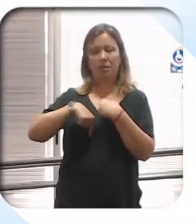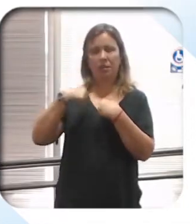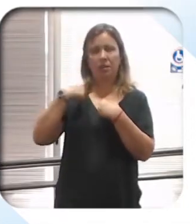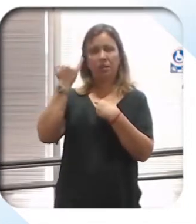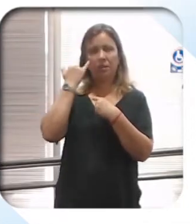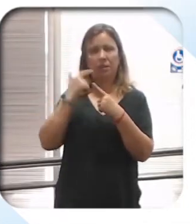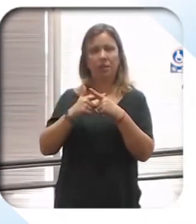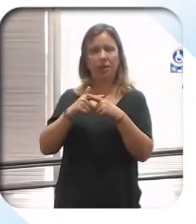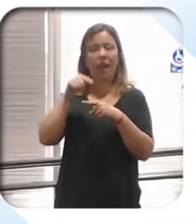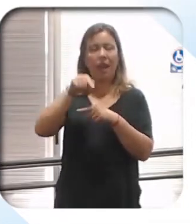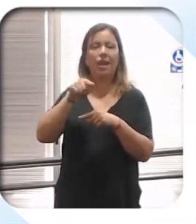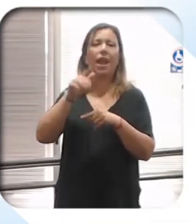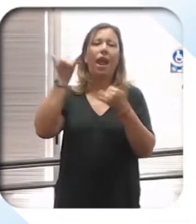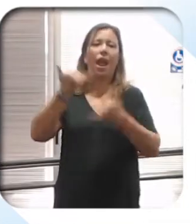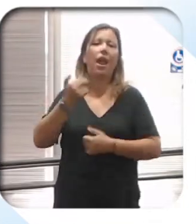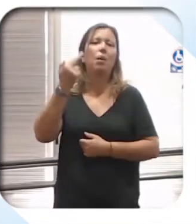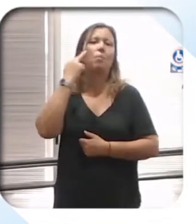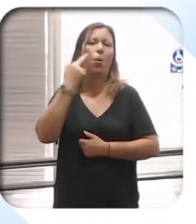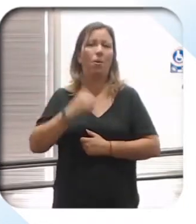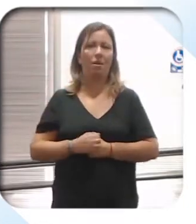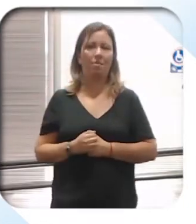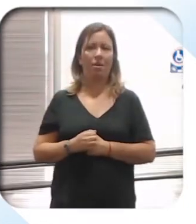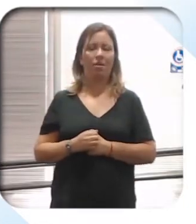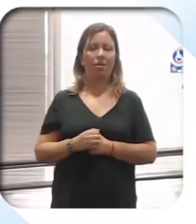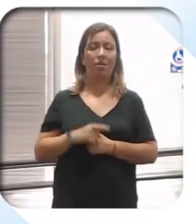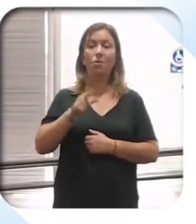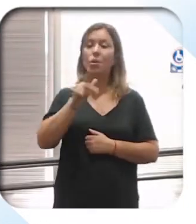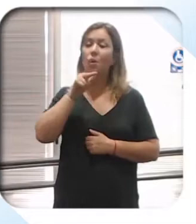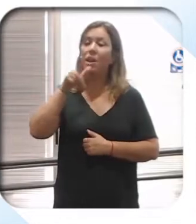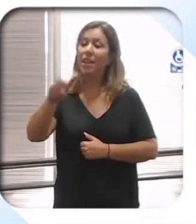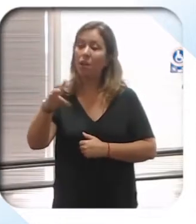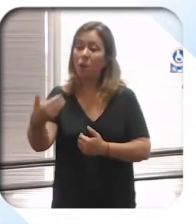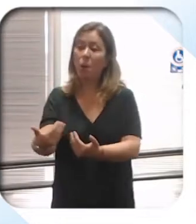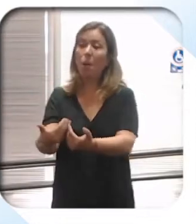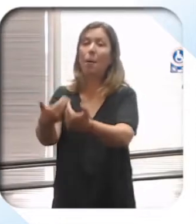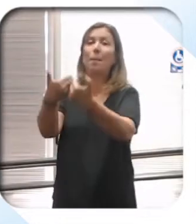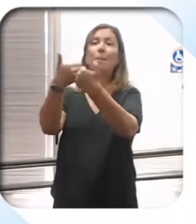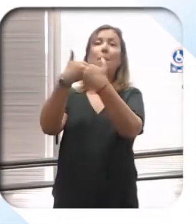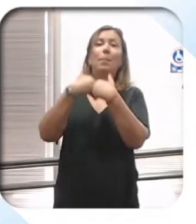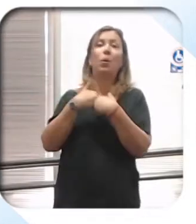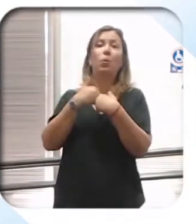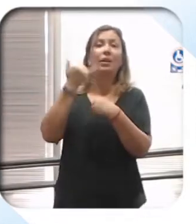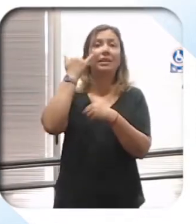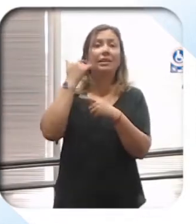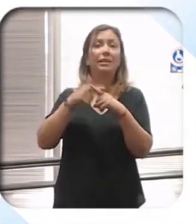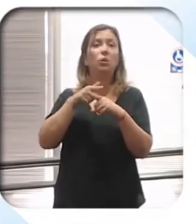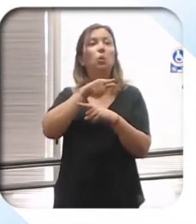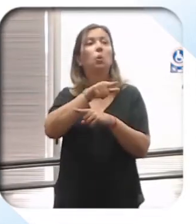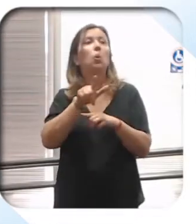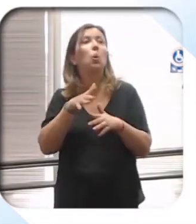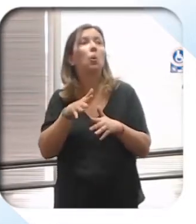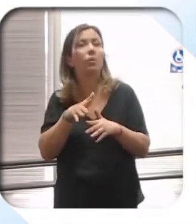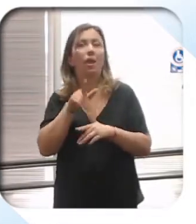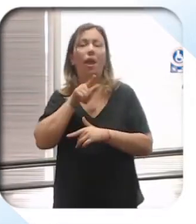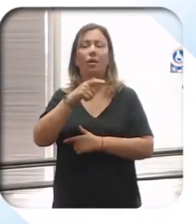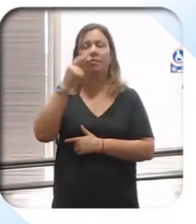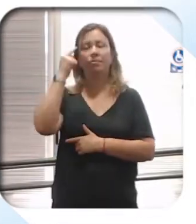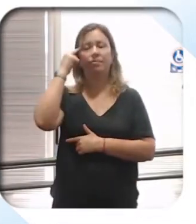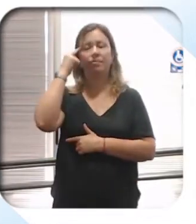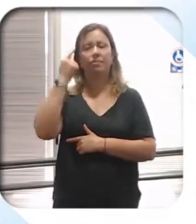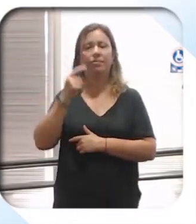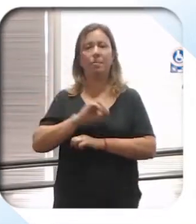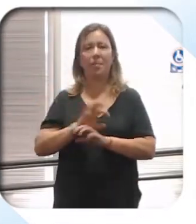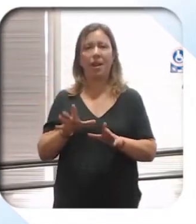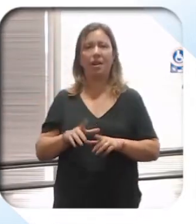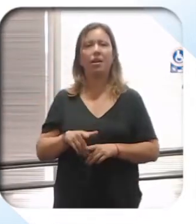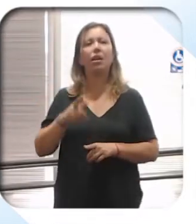es el gran problema de un padre o de una madre cuando su hijo le pregunta sobre su sexualidad. Entonces,